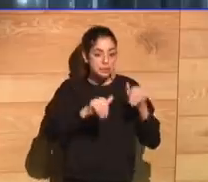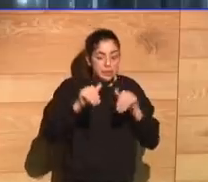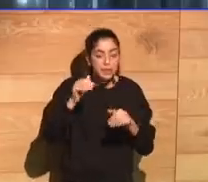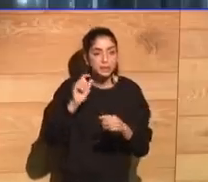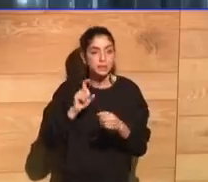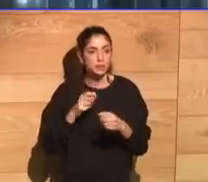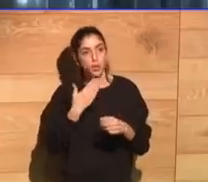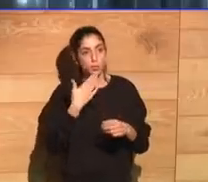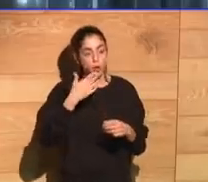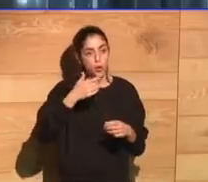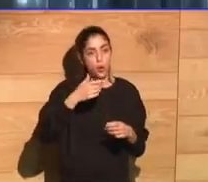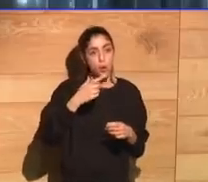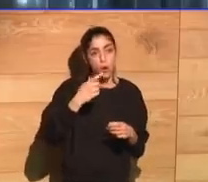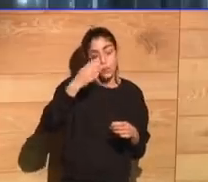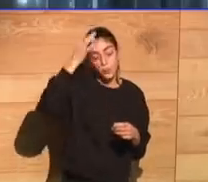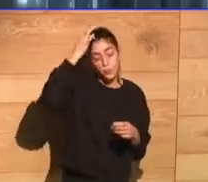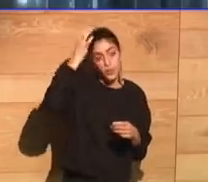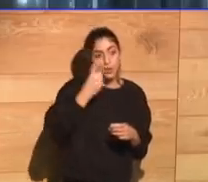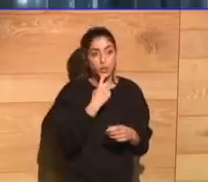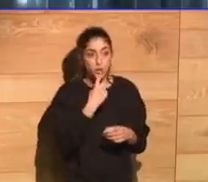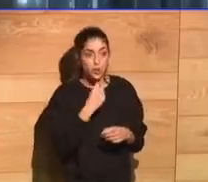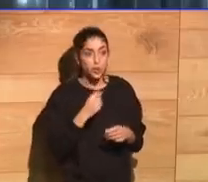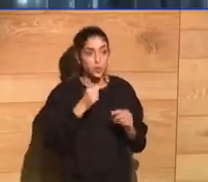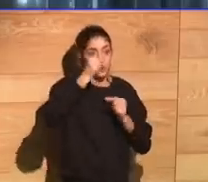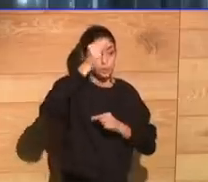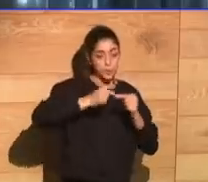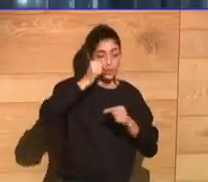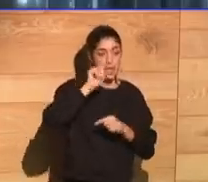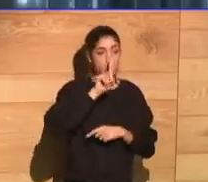pelirrojillo, con 1,85 m que medía...